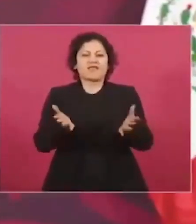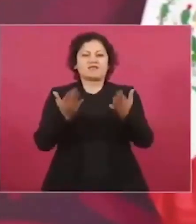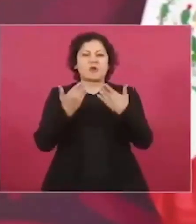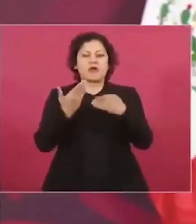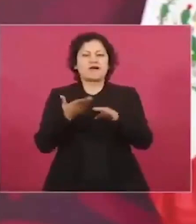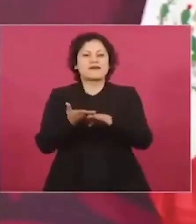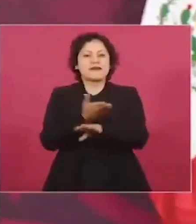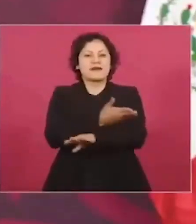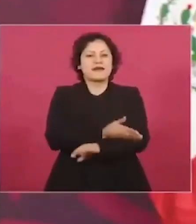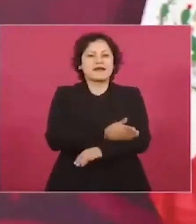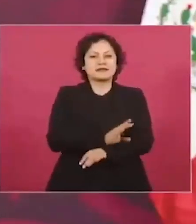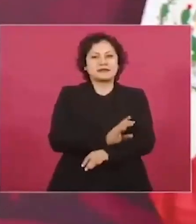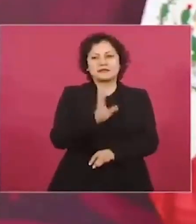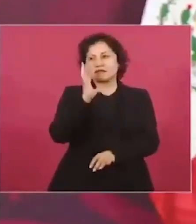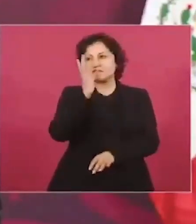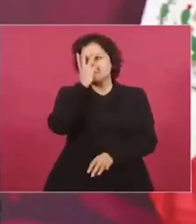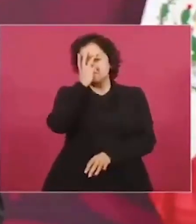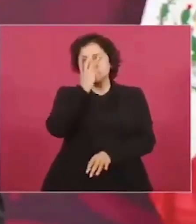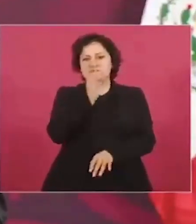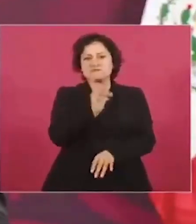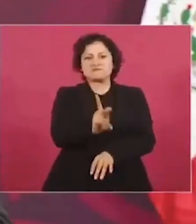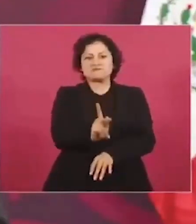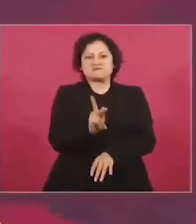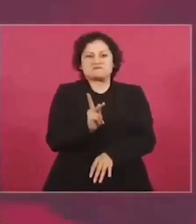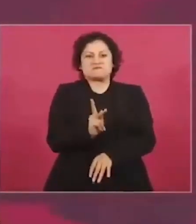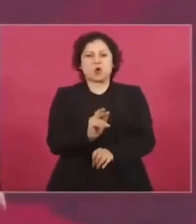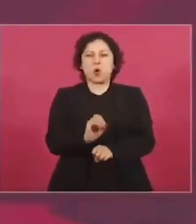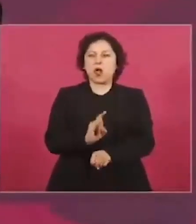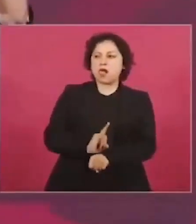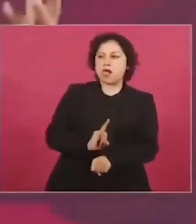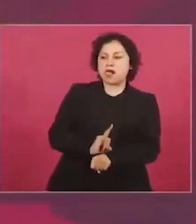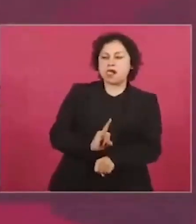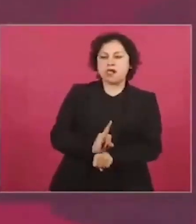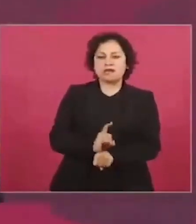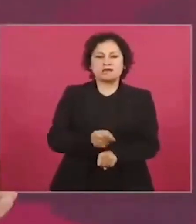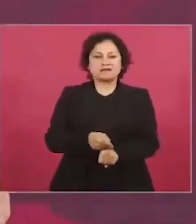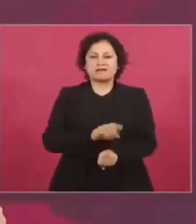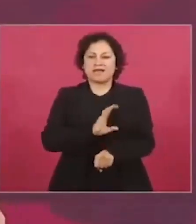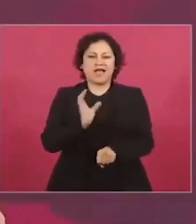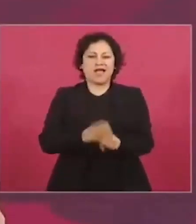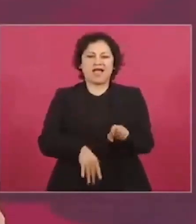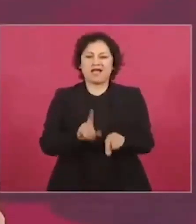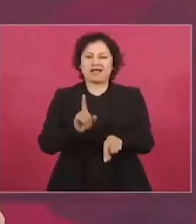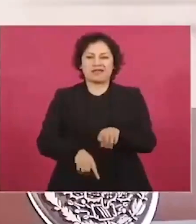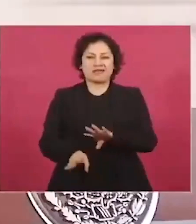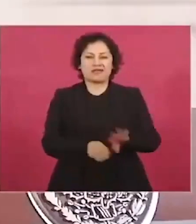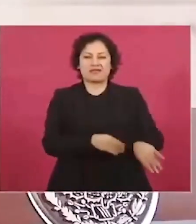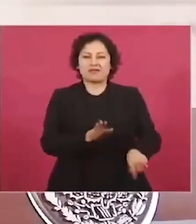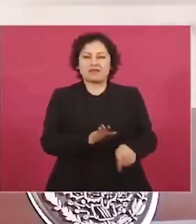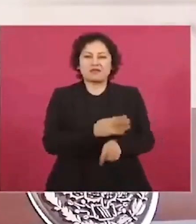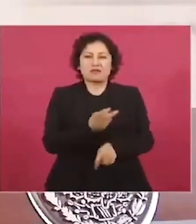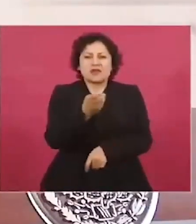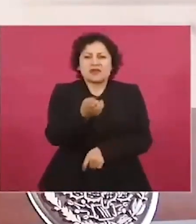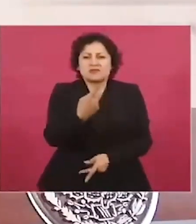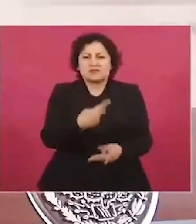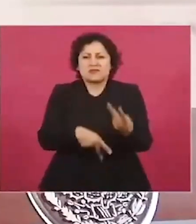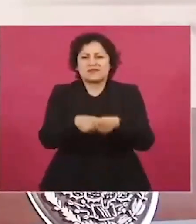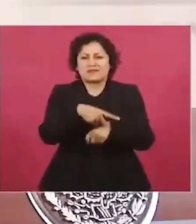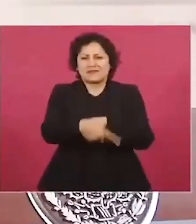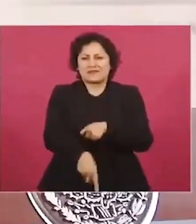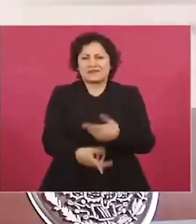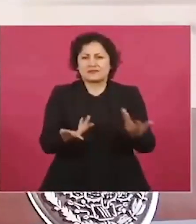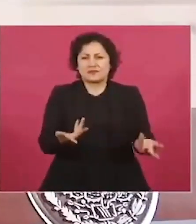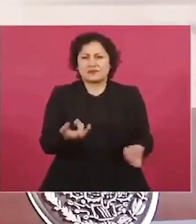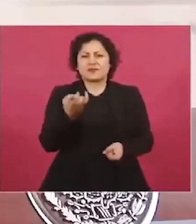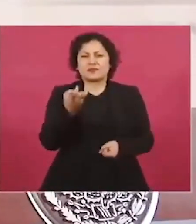las buscadoras en Tijuana, pasando por el tema de los taxistas en Chilpancingo y por los desplazados en Chiapas. Hay un